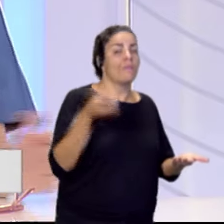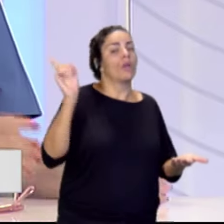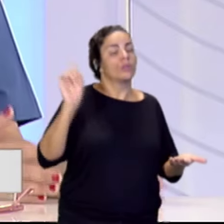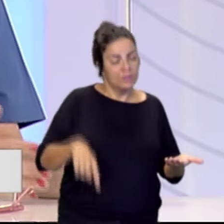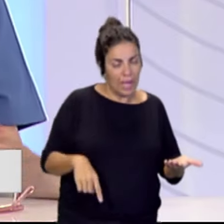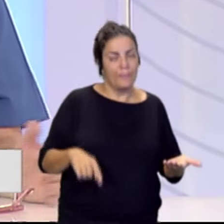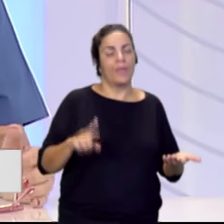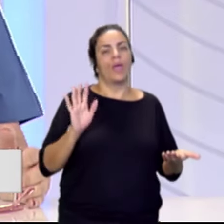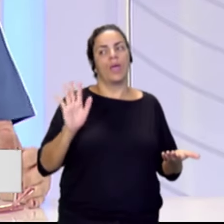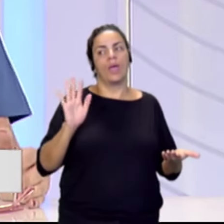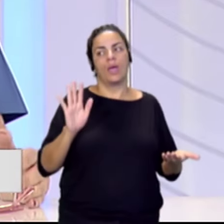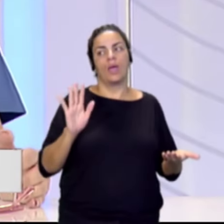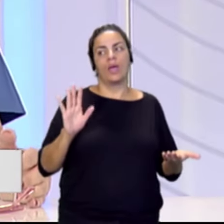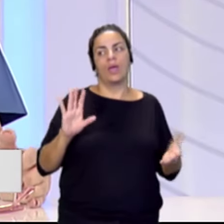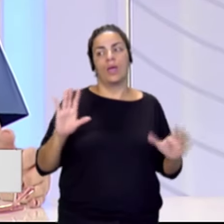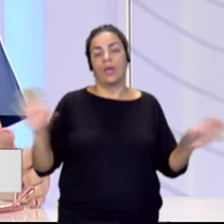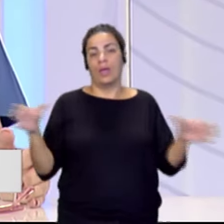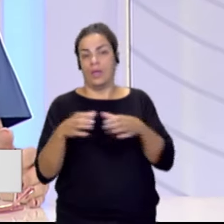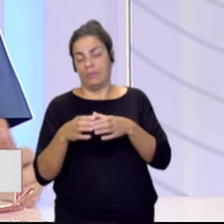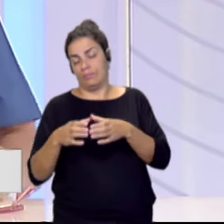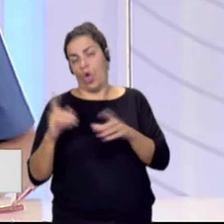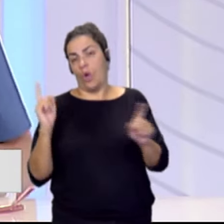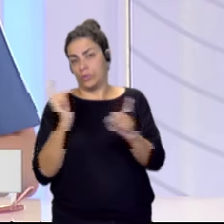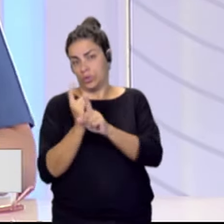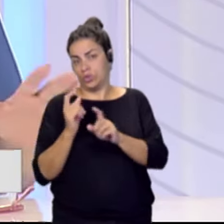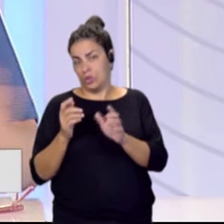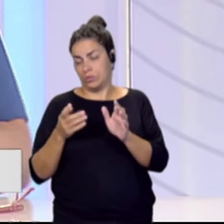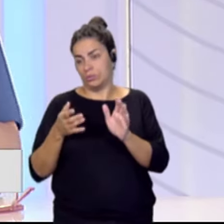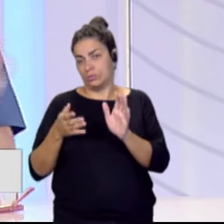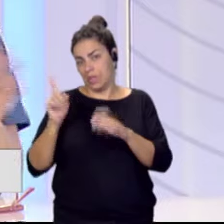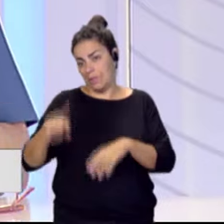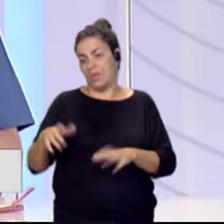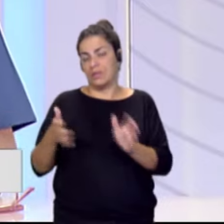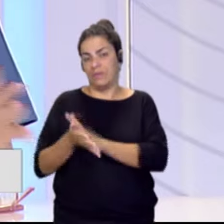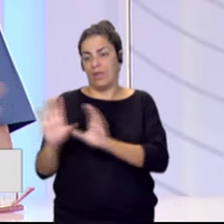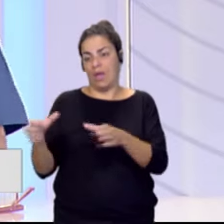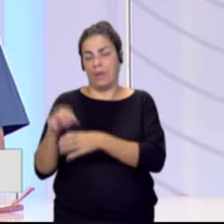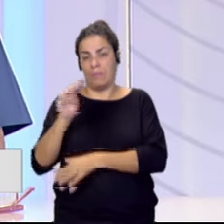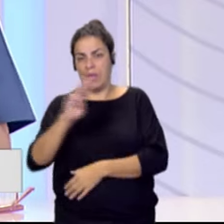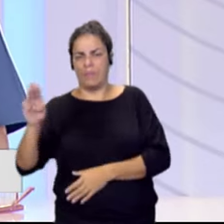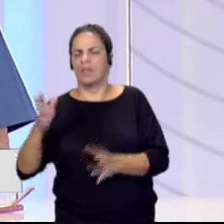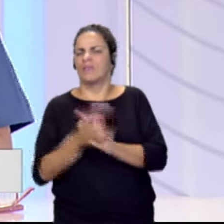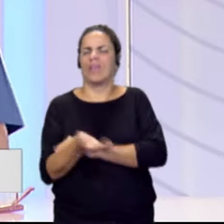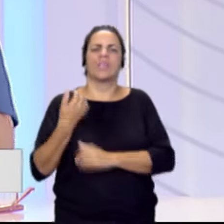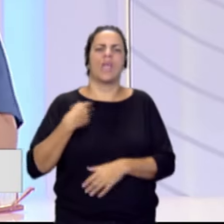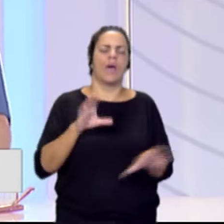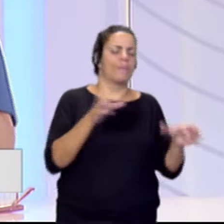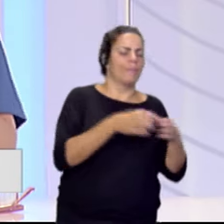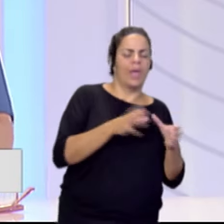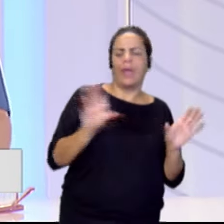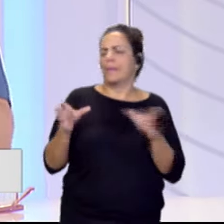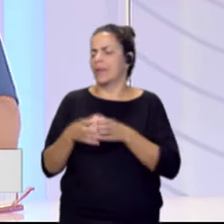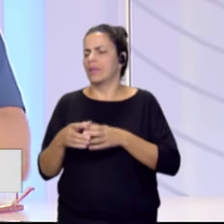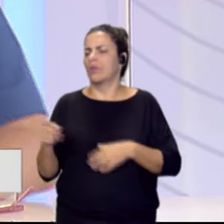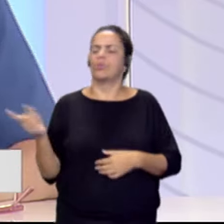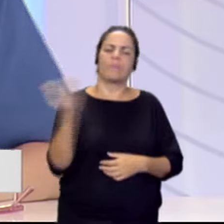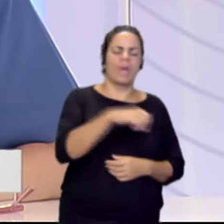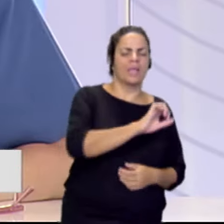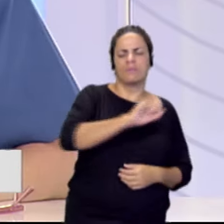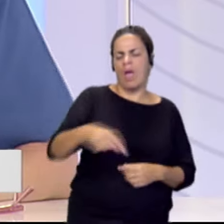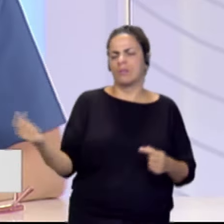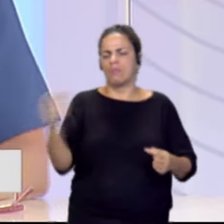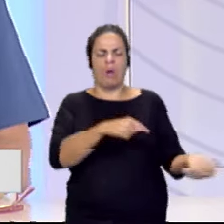manera, el principal partido de la oposición, el Partido Popular, que lo que tienen que dejarse ya de partidismos, de el y tú más y el tuyo y el PP y